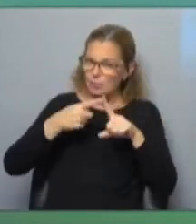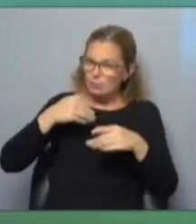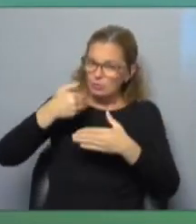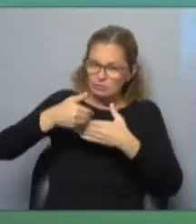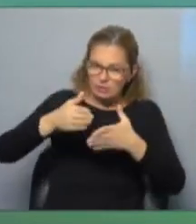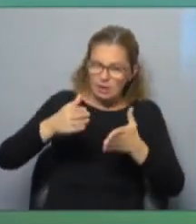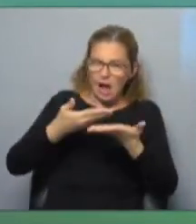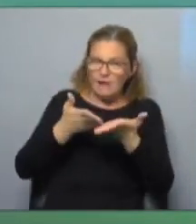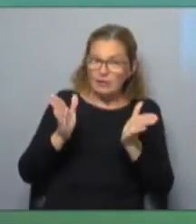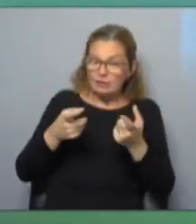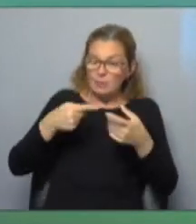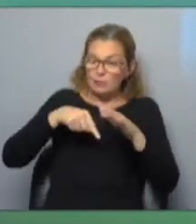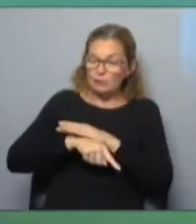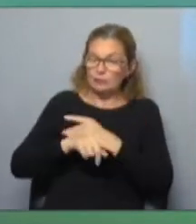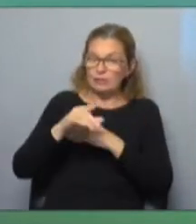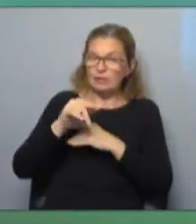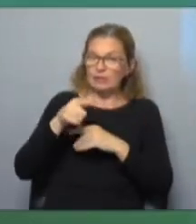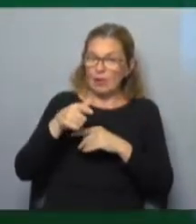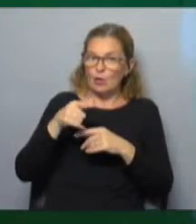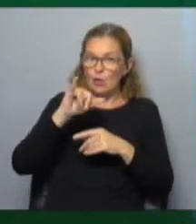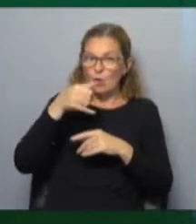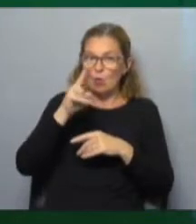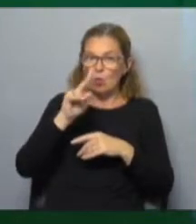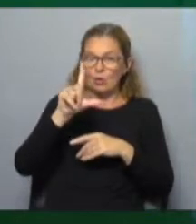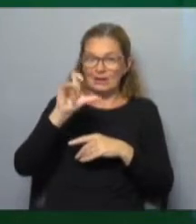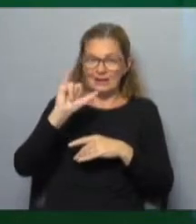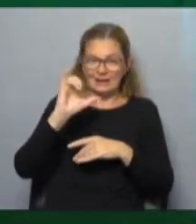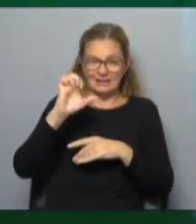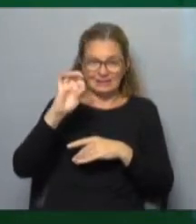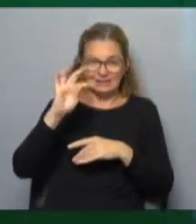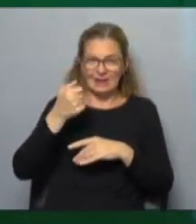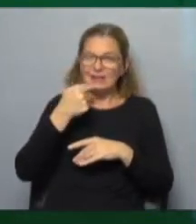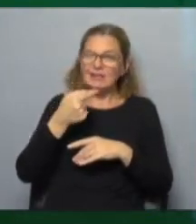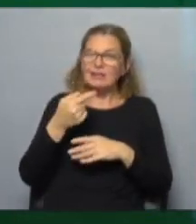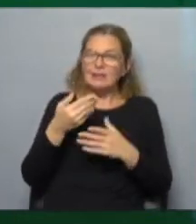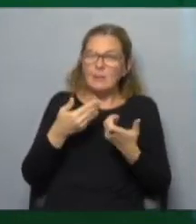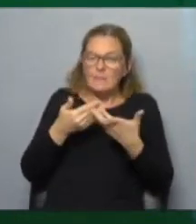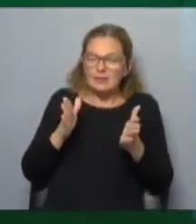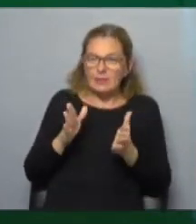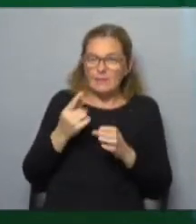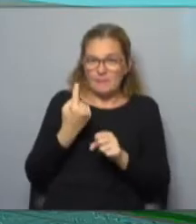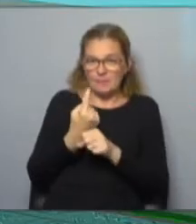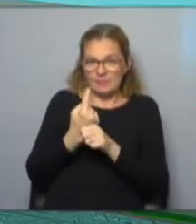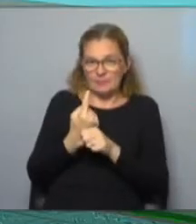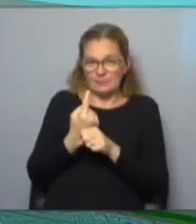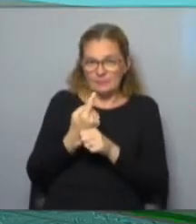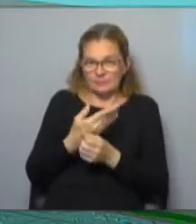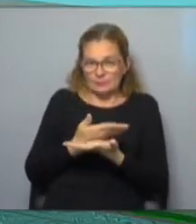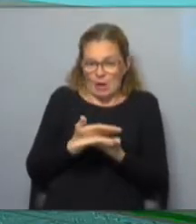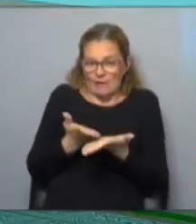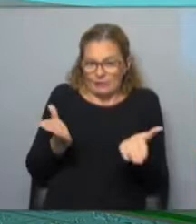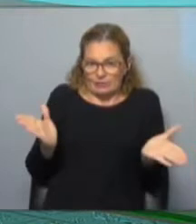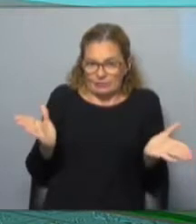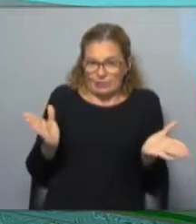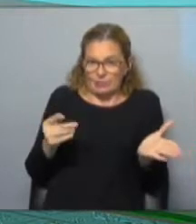abierta y profundiza en eso Julieta Núñez Tomás. Juli, ¿qué destacás al comienzo? Primero que está todo abierto,